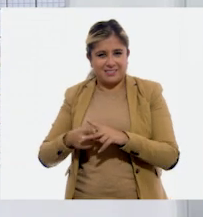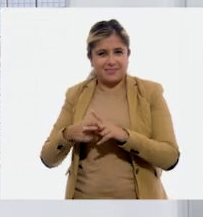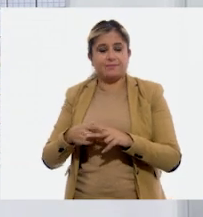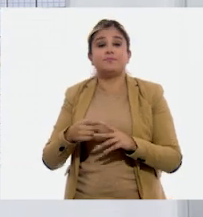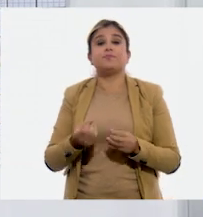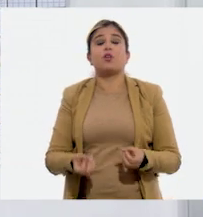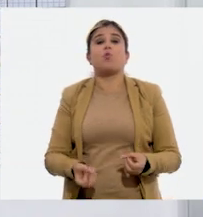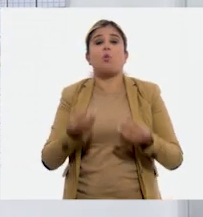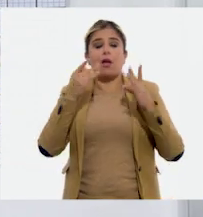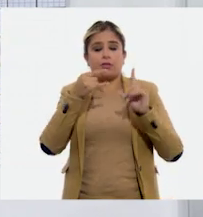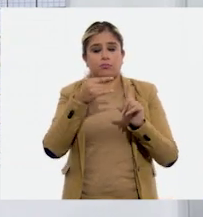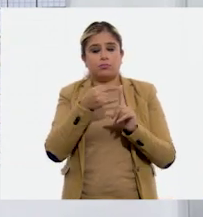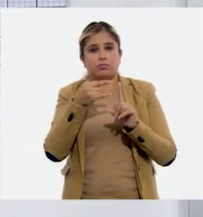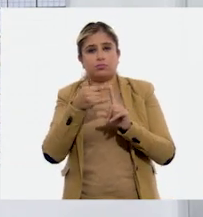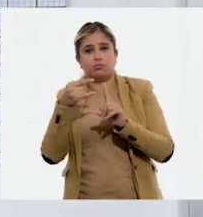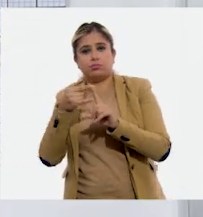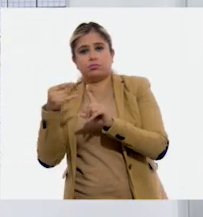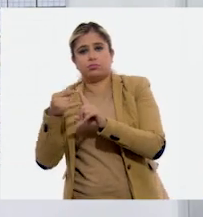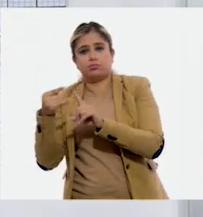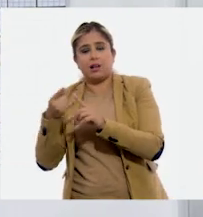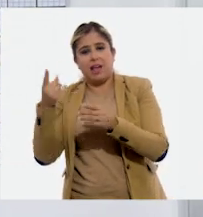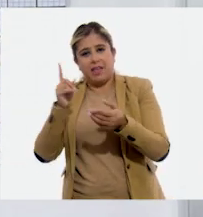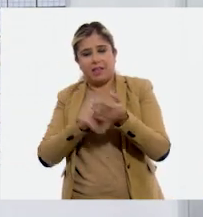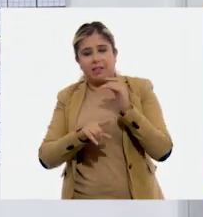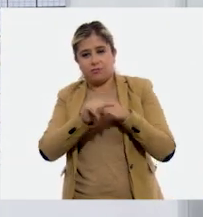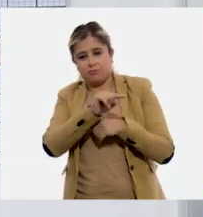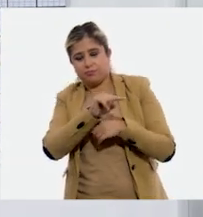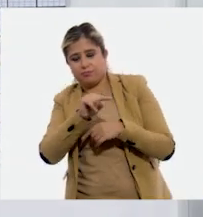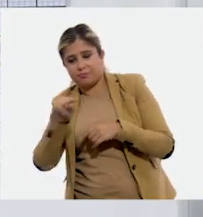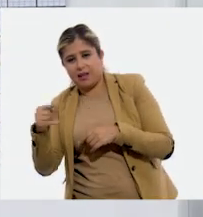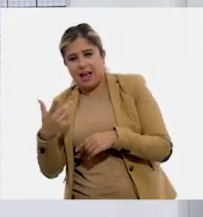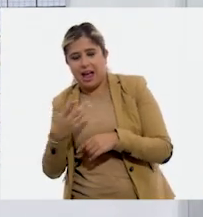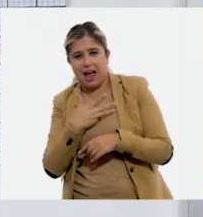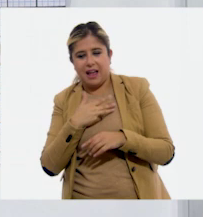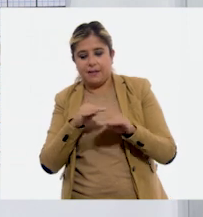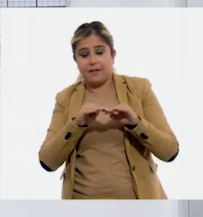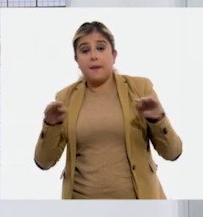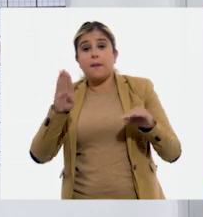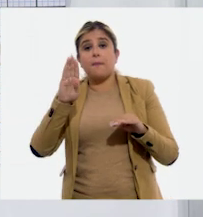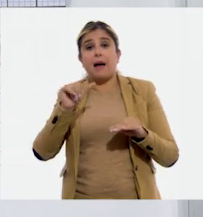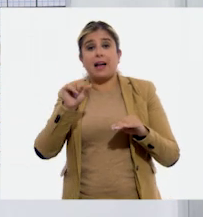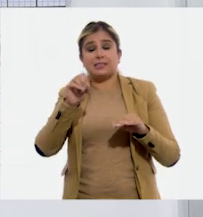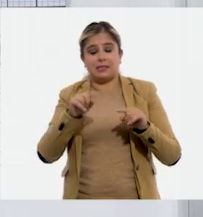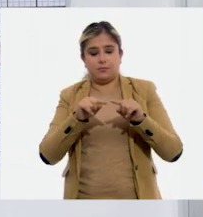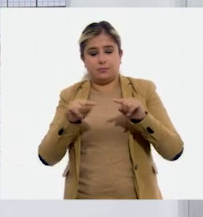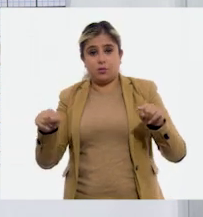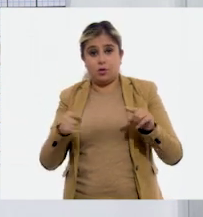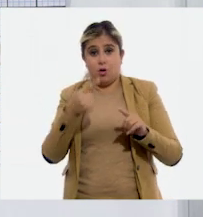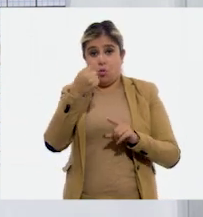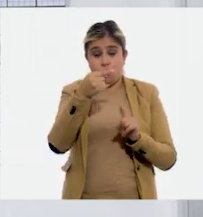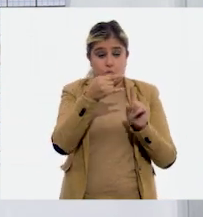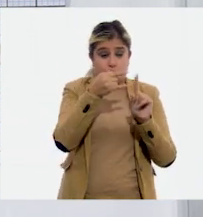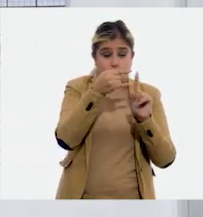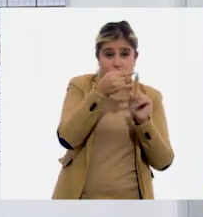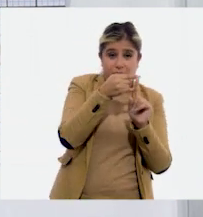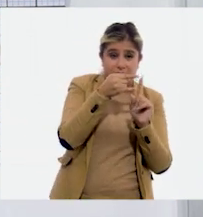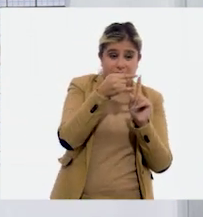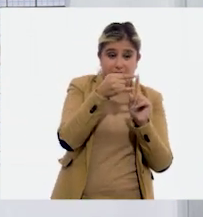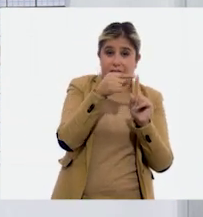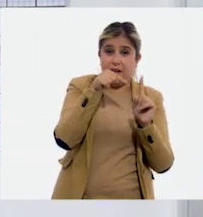contar cuántos metros cuadrados mide la base. Recordemos que un cuadrito se refiere